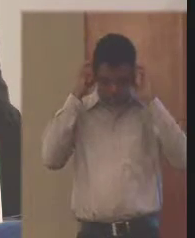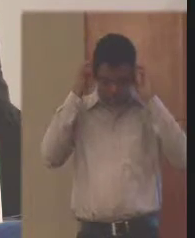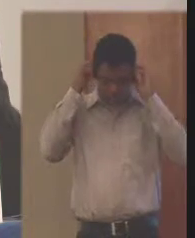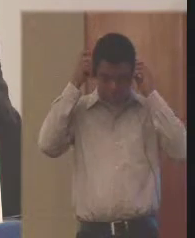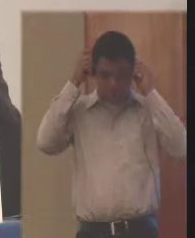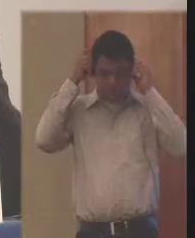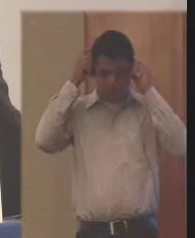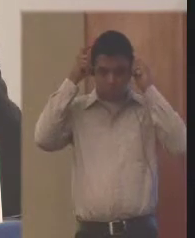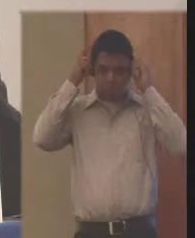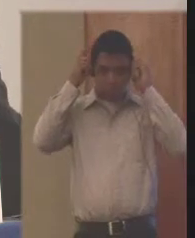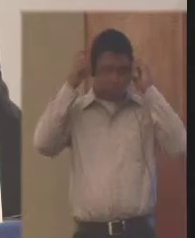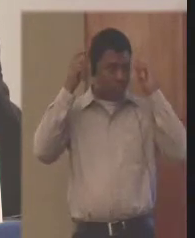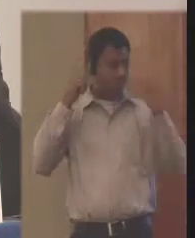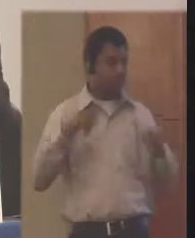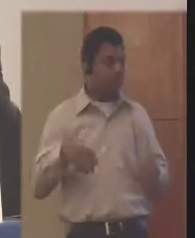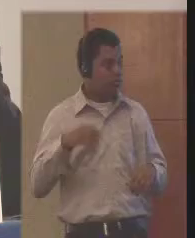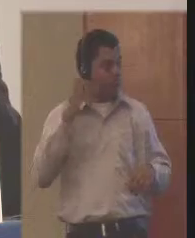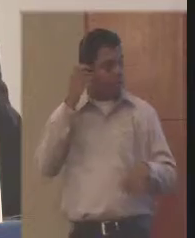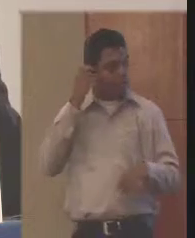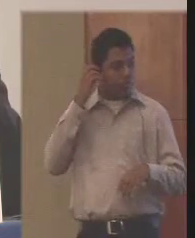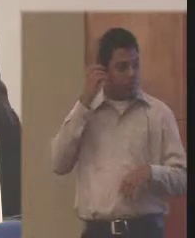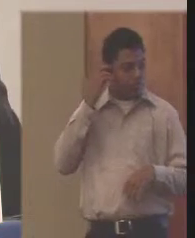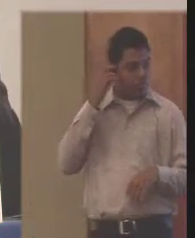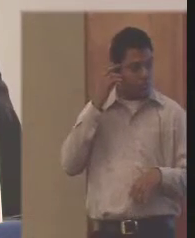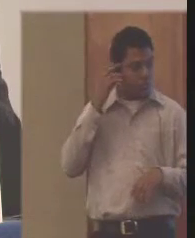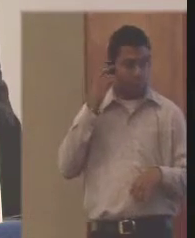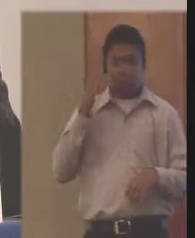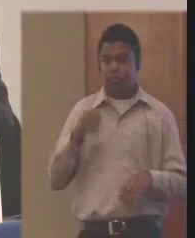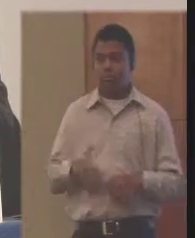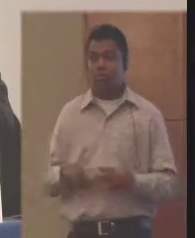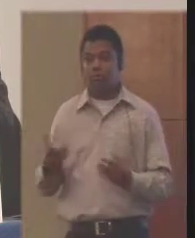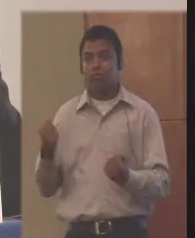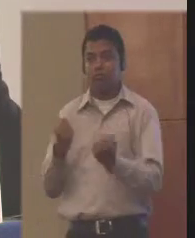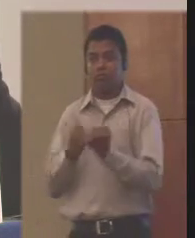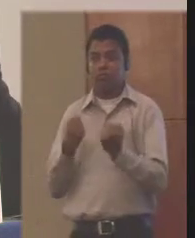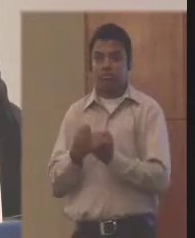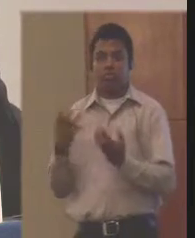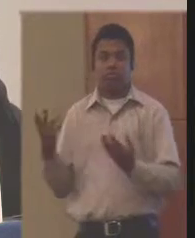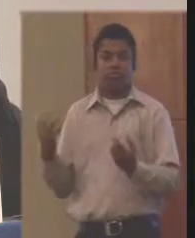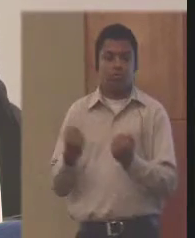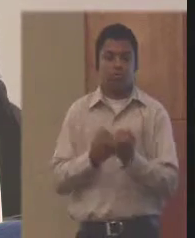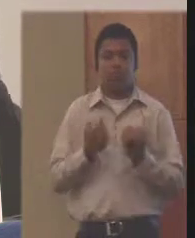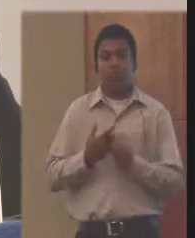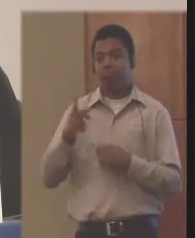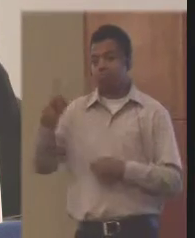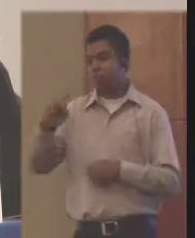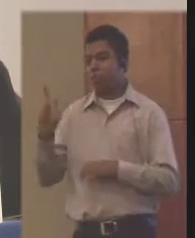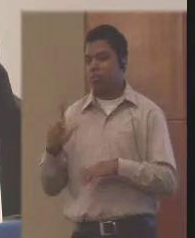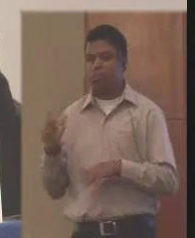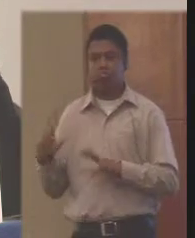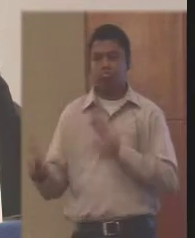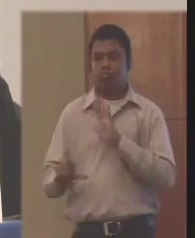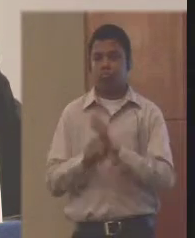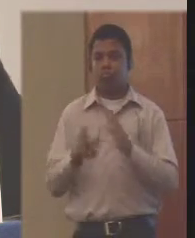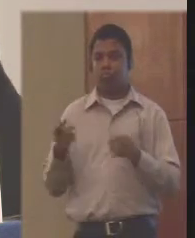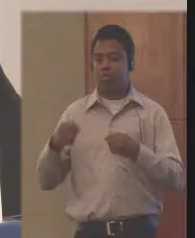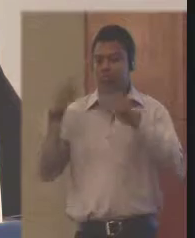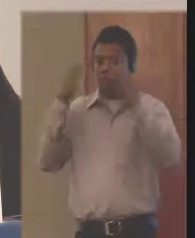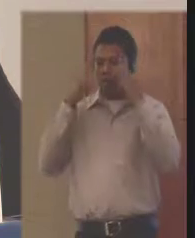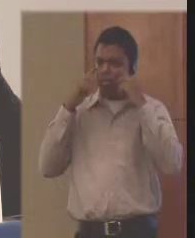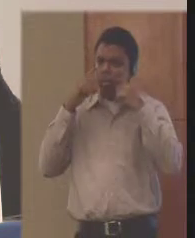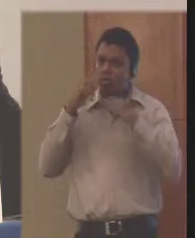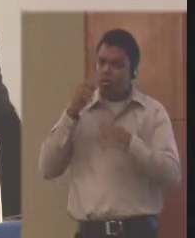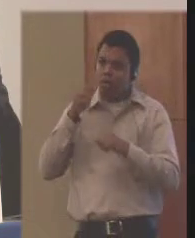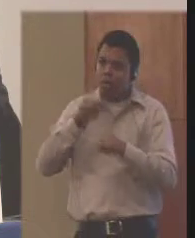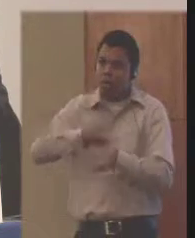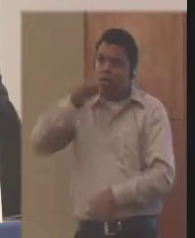Entonces, tres modelos diferentes de aportes de contribuciones que son esenciales y que muestran una visión que trasciende